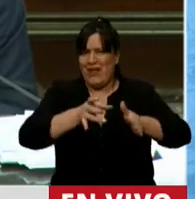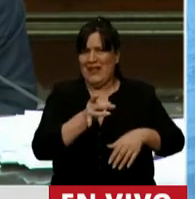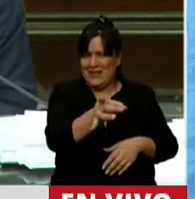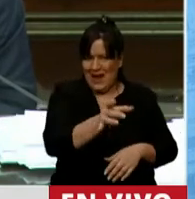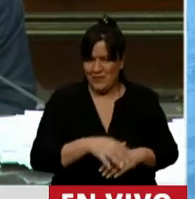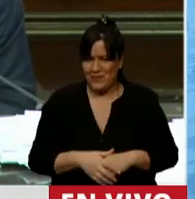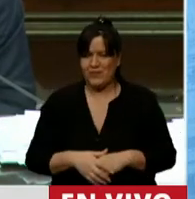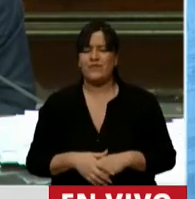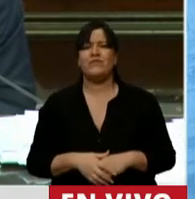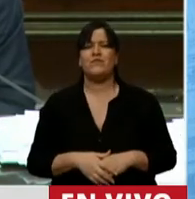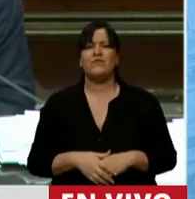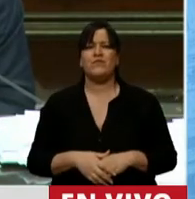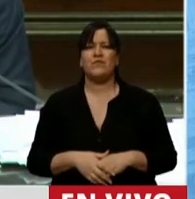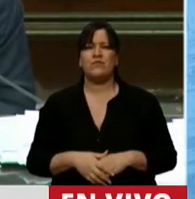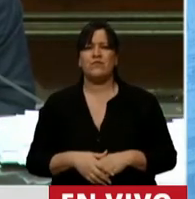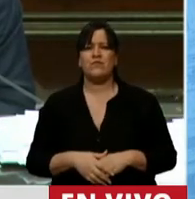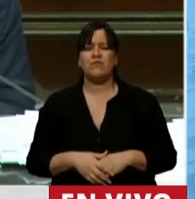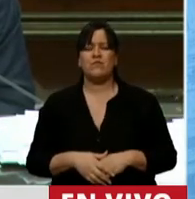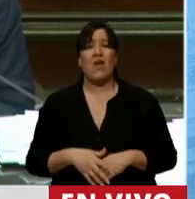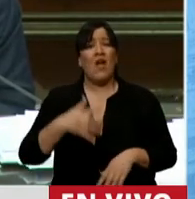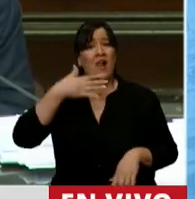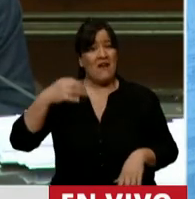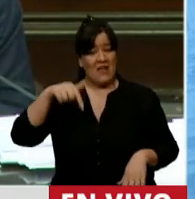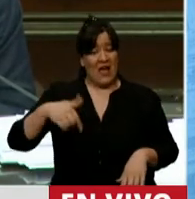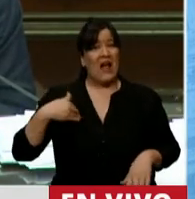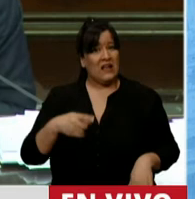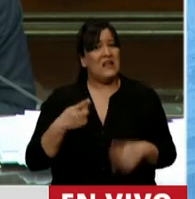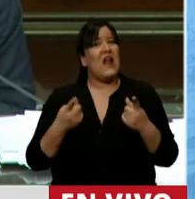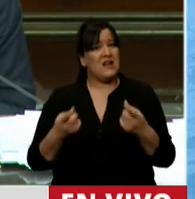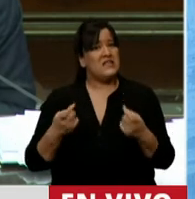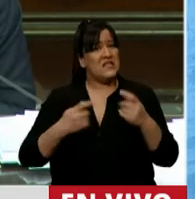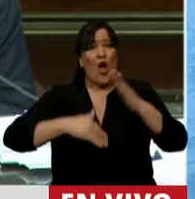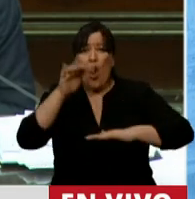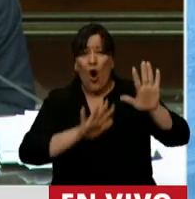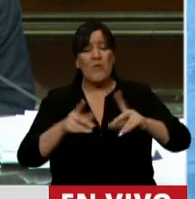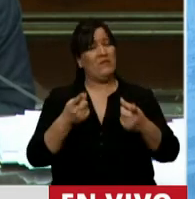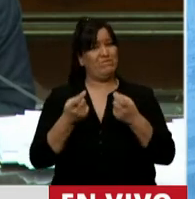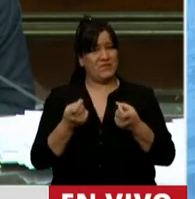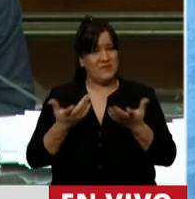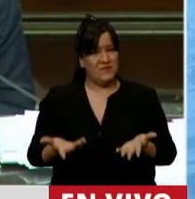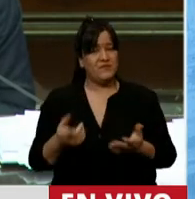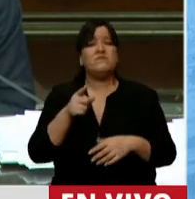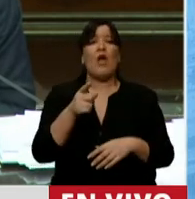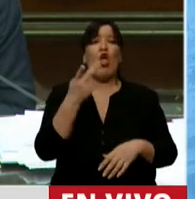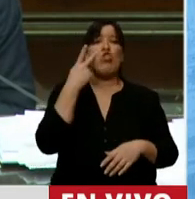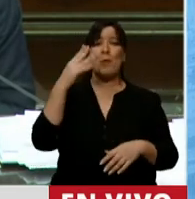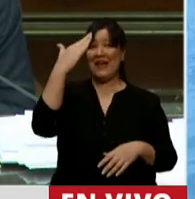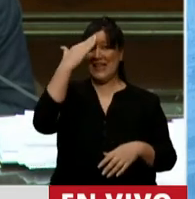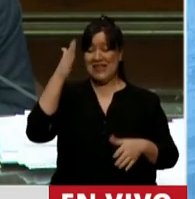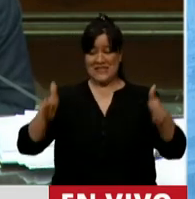de gabinete, la verdad es que la Argentina necesita de estas obras. Solo entre el año 2015